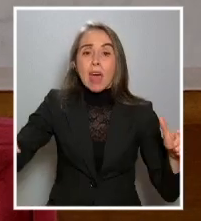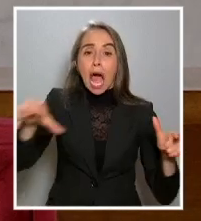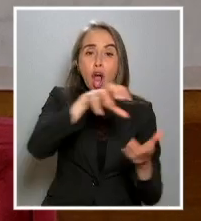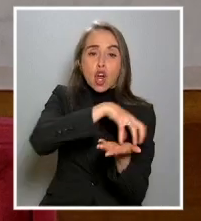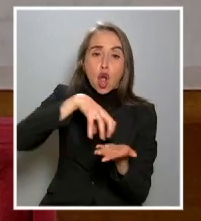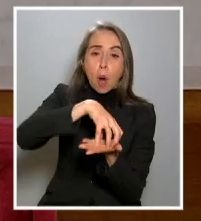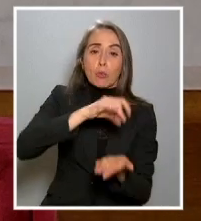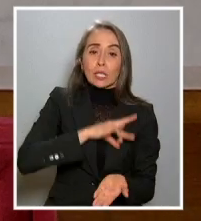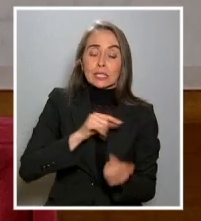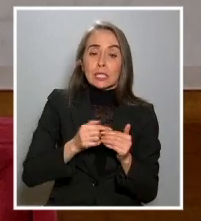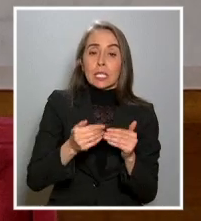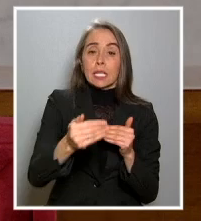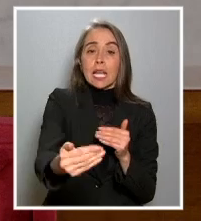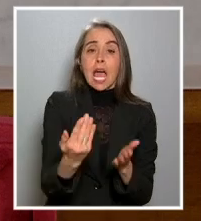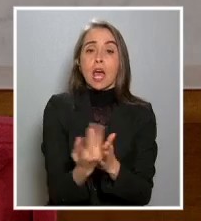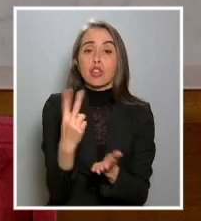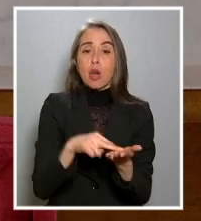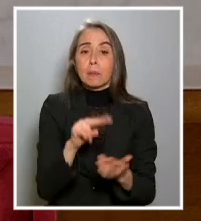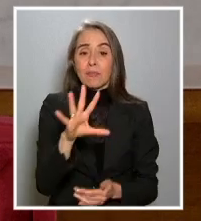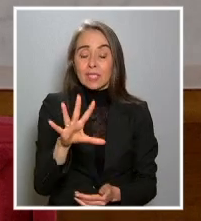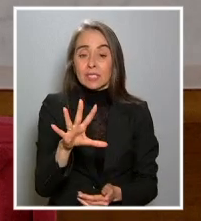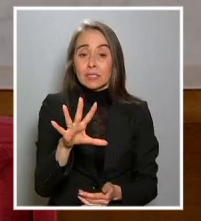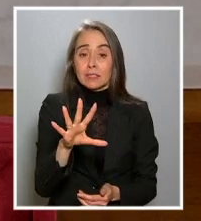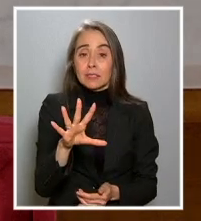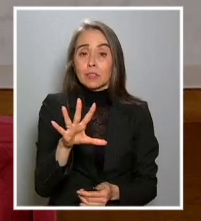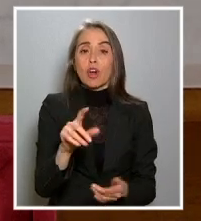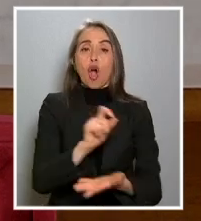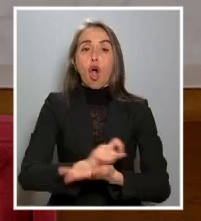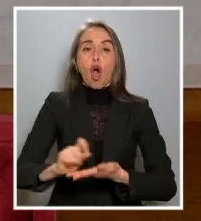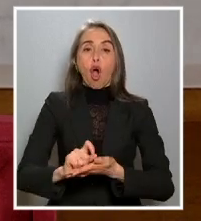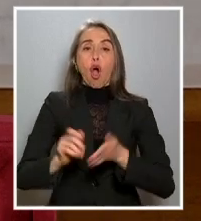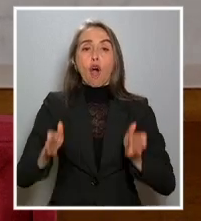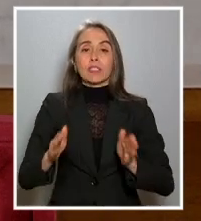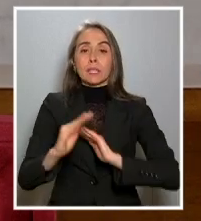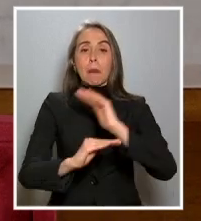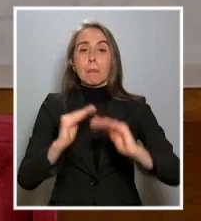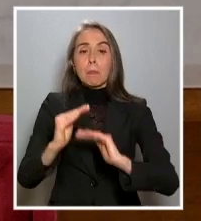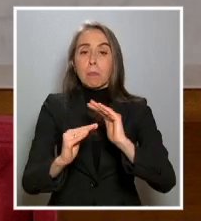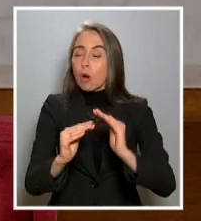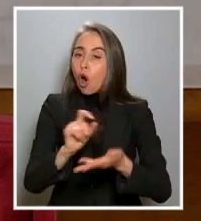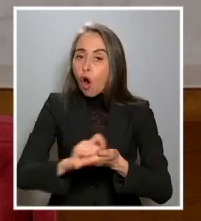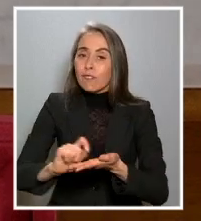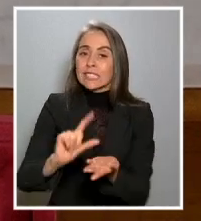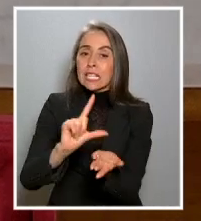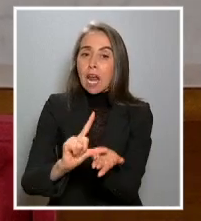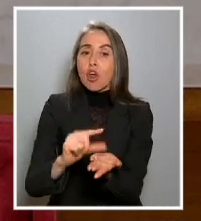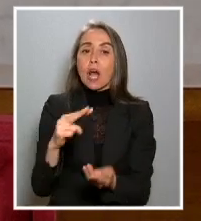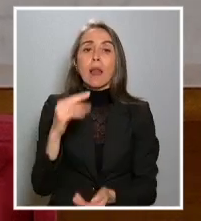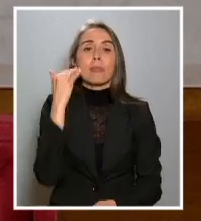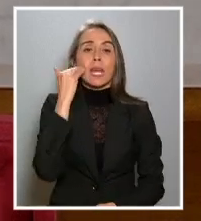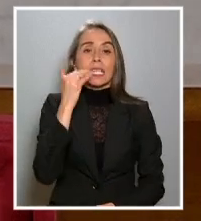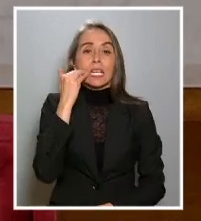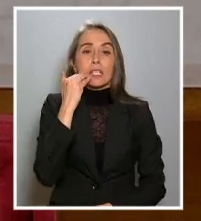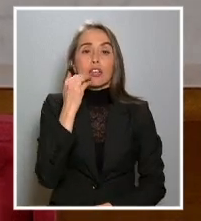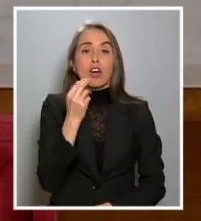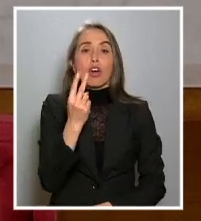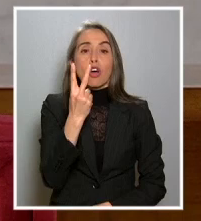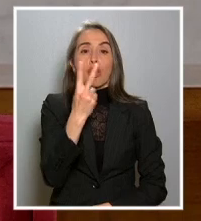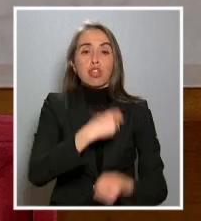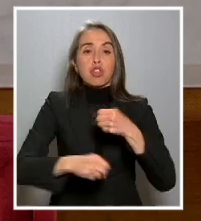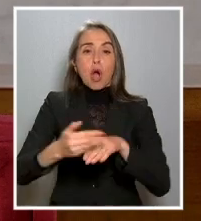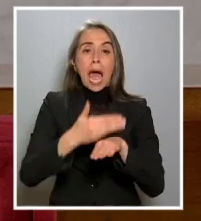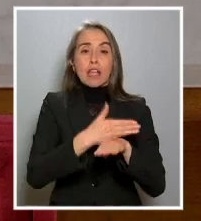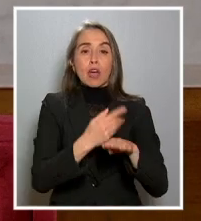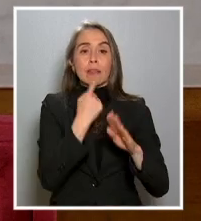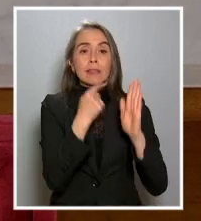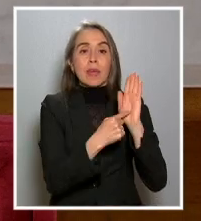país de aquí al año 2025 oficinas de protección de las oficinas locales de niñez, que es 2 años antes de lo estipulado por